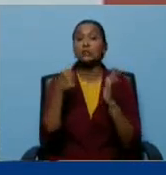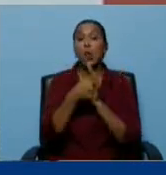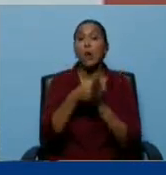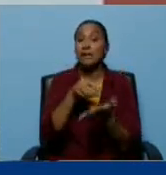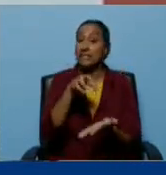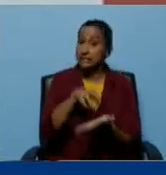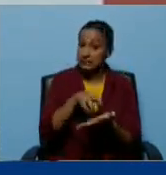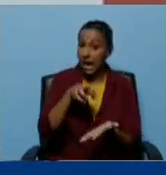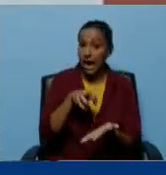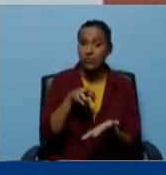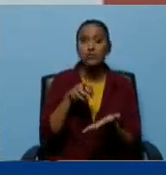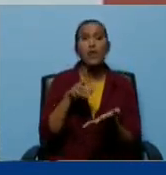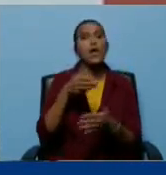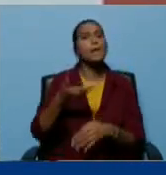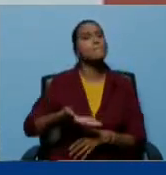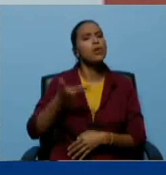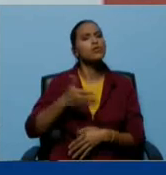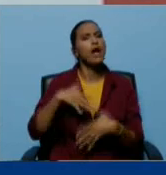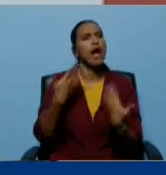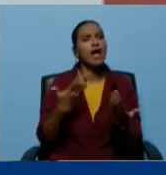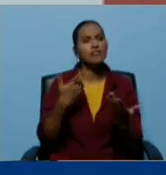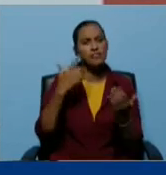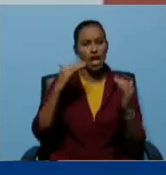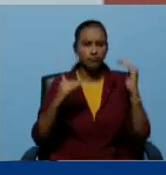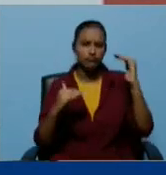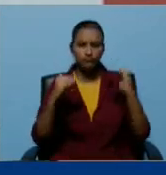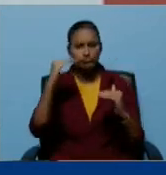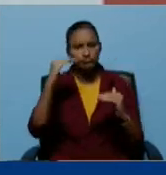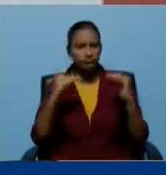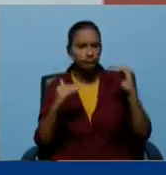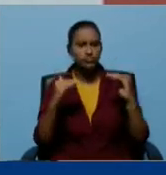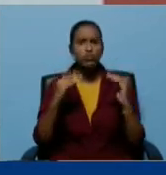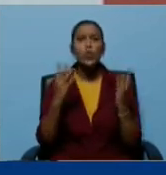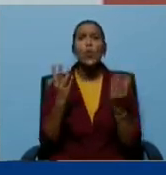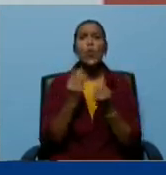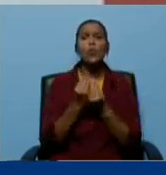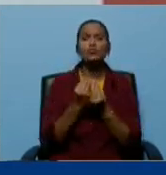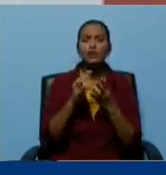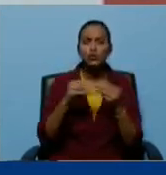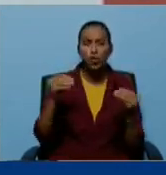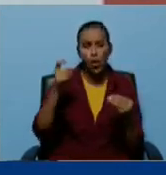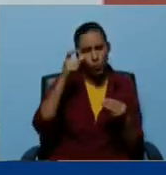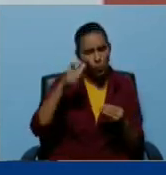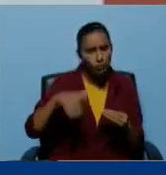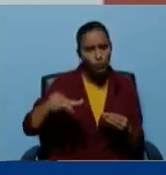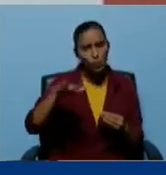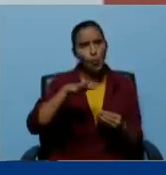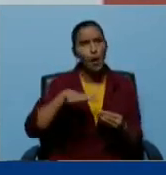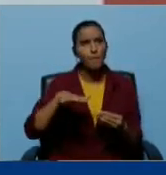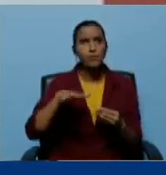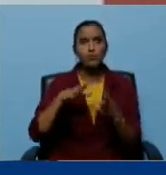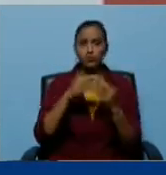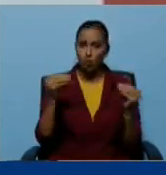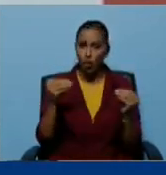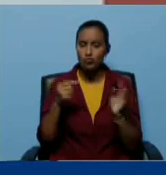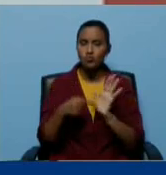hacer balance junto a todo nuestro pueblo, junto a todo un